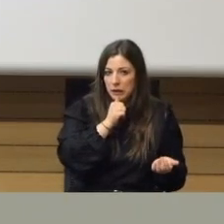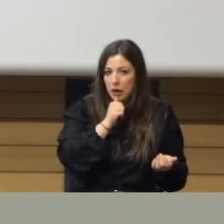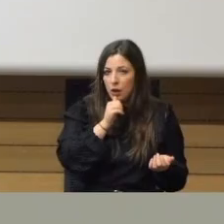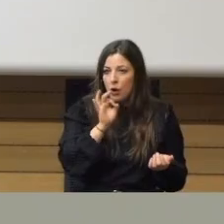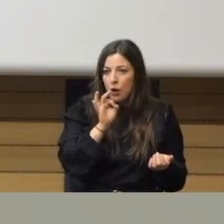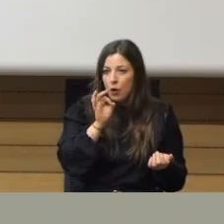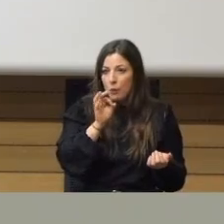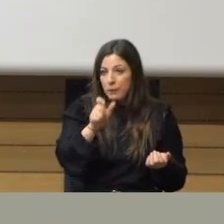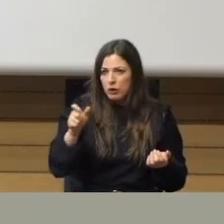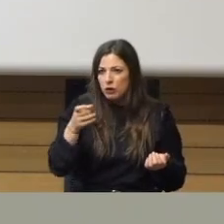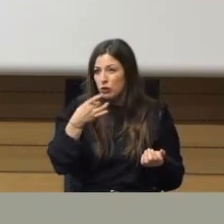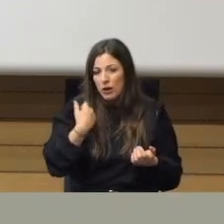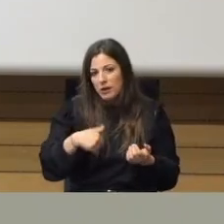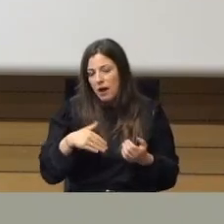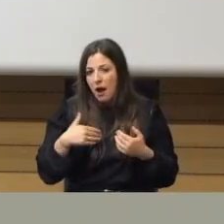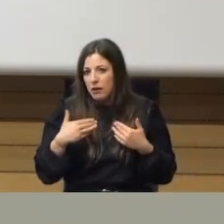perjudicados?